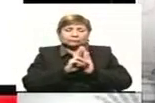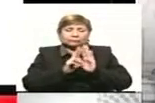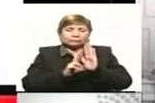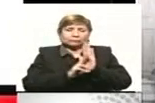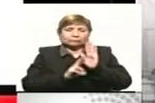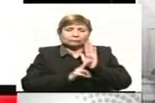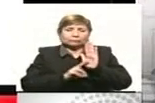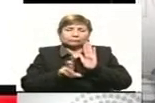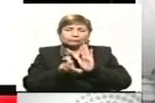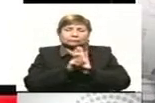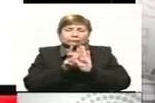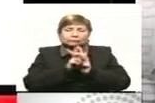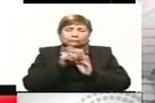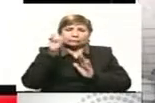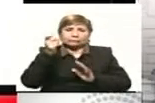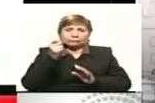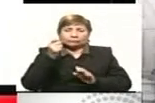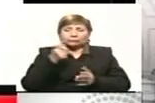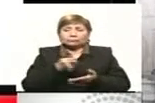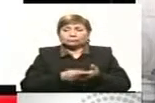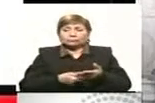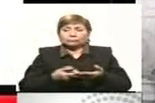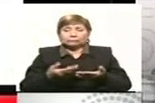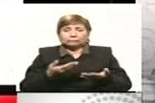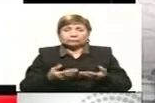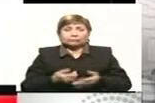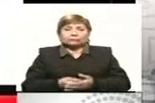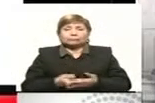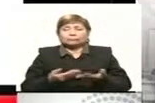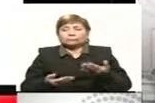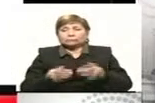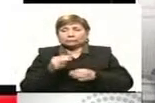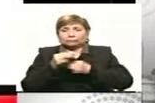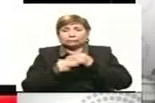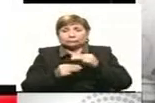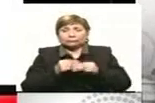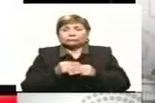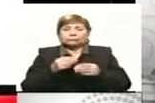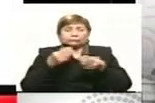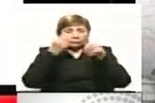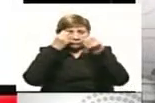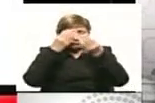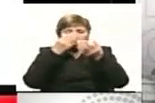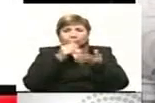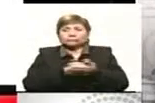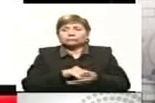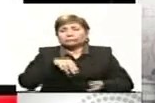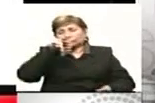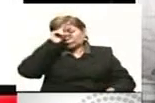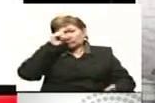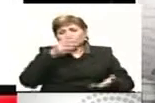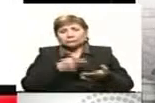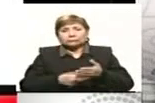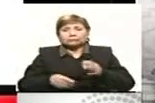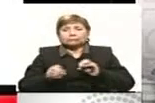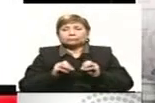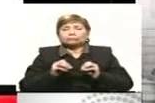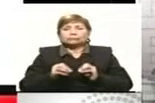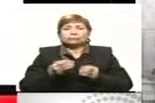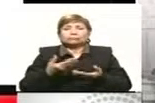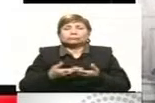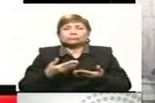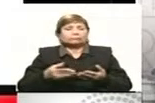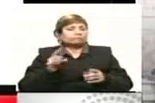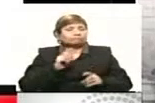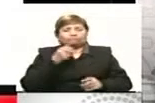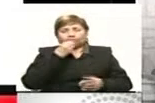para recibir su pensión. Esto a veces en un mundo como informal, como el peruano, donde los registros administrativos no siempre han